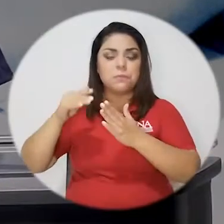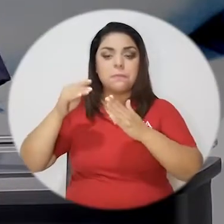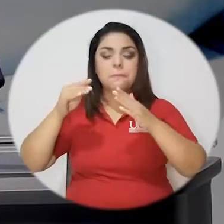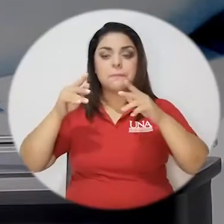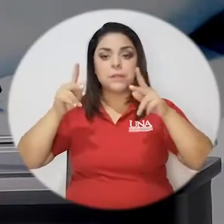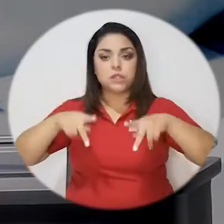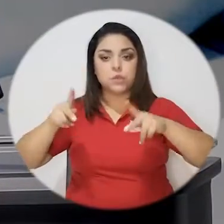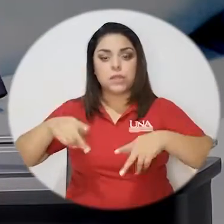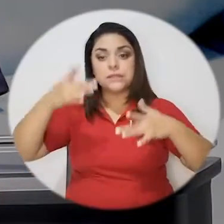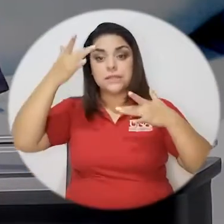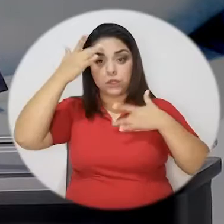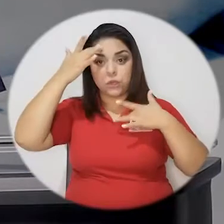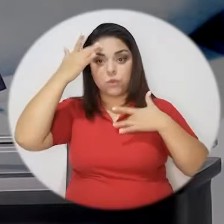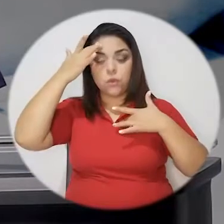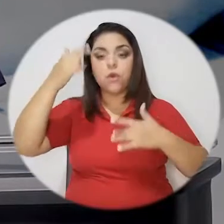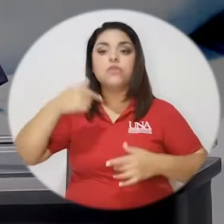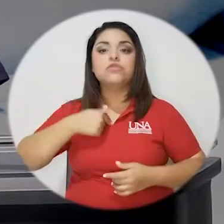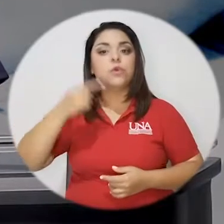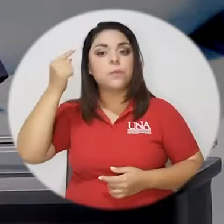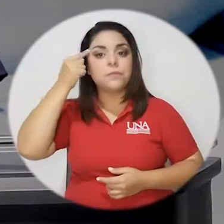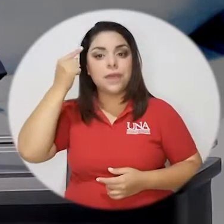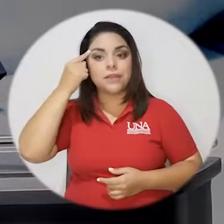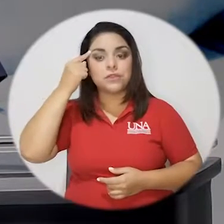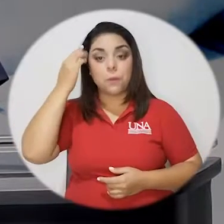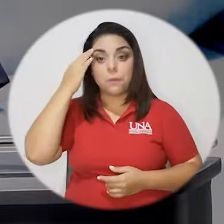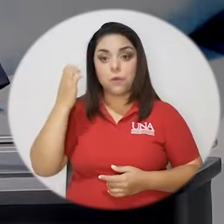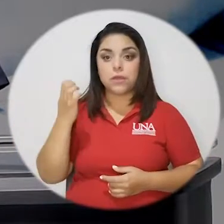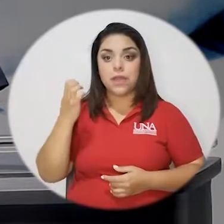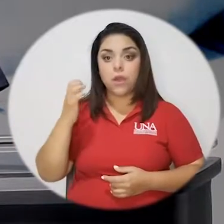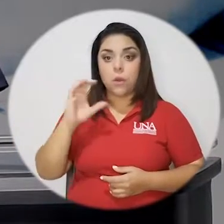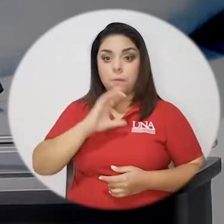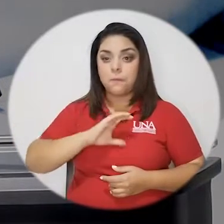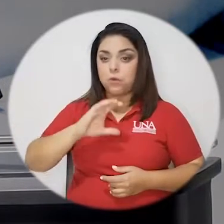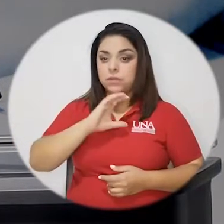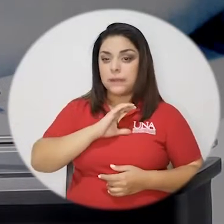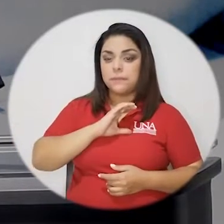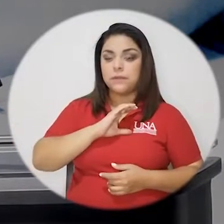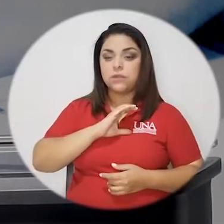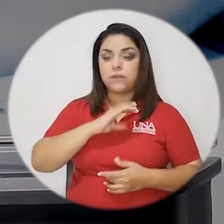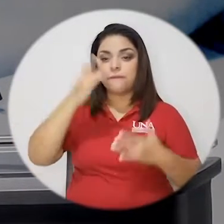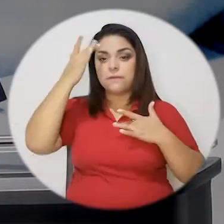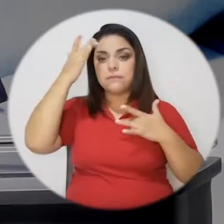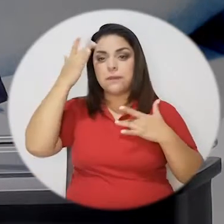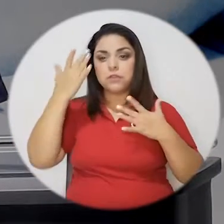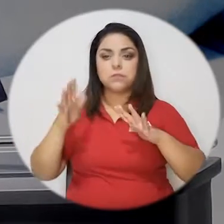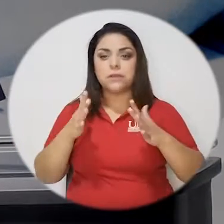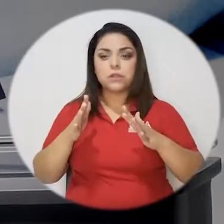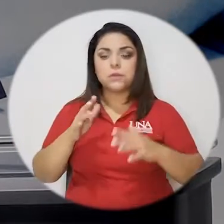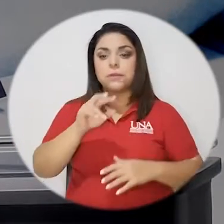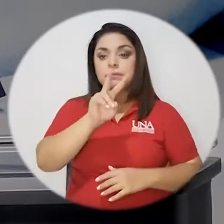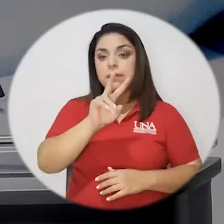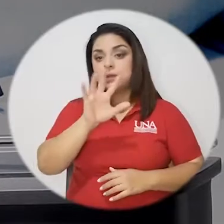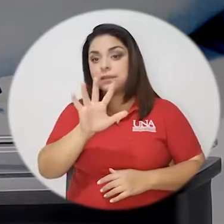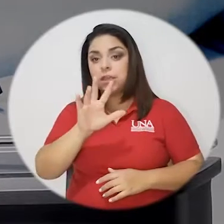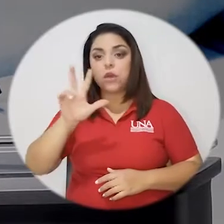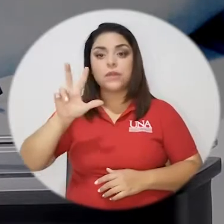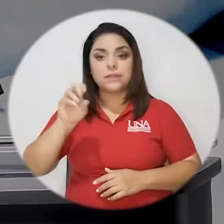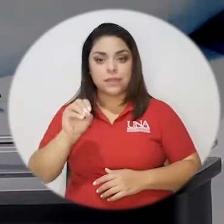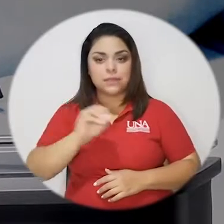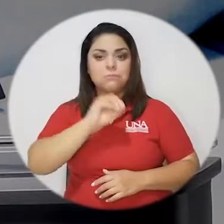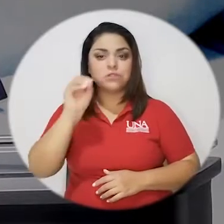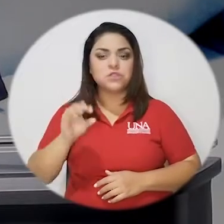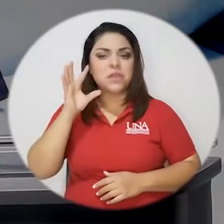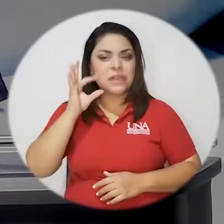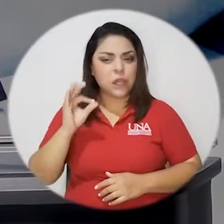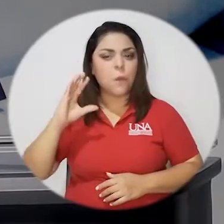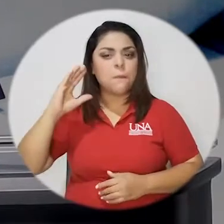que por el comportamiento de la enfermedad lo que estamos viendo es cerca de un 25 a 30%, podría ser inclusive hasta